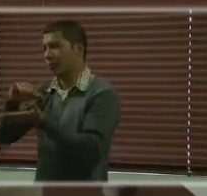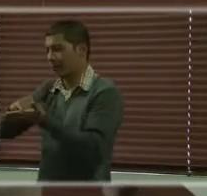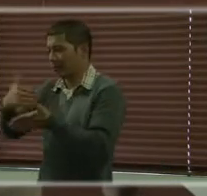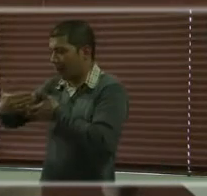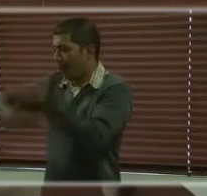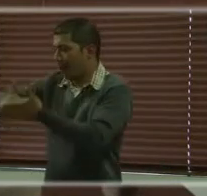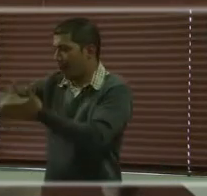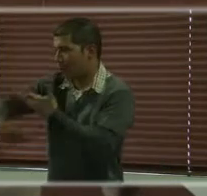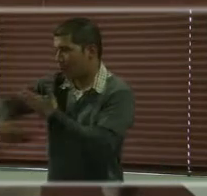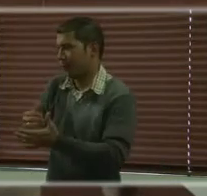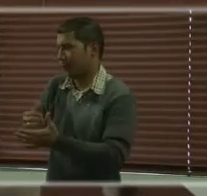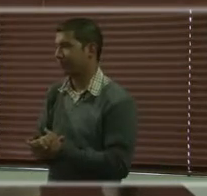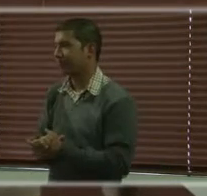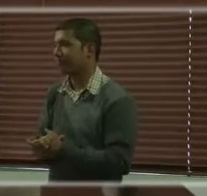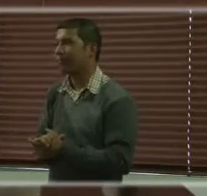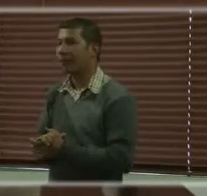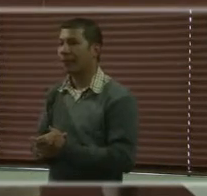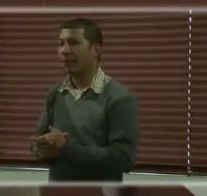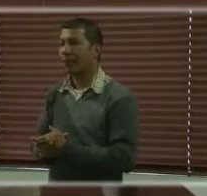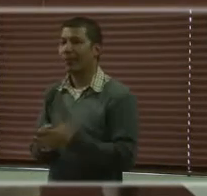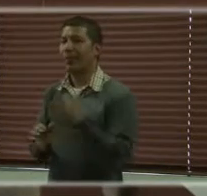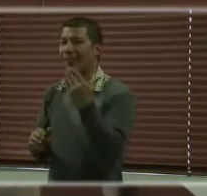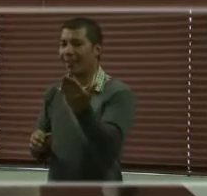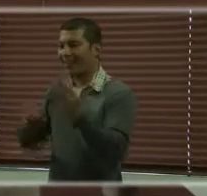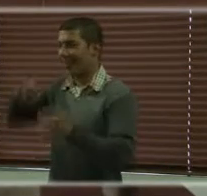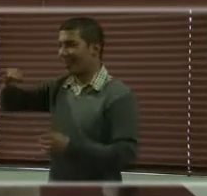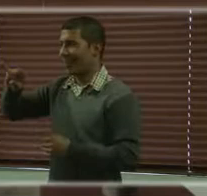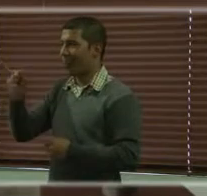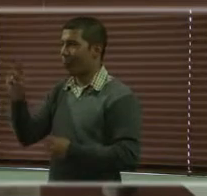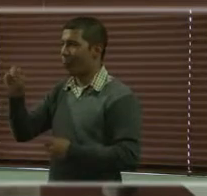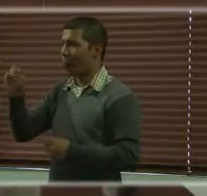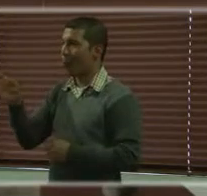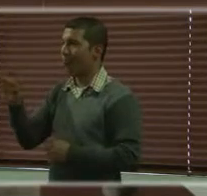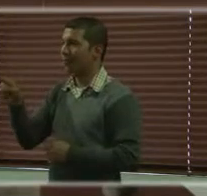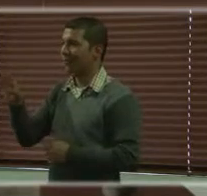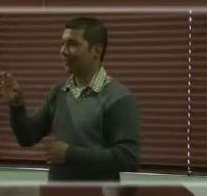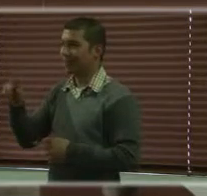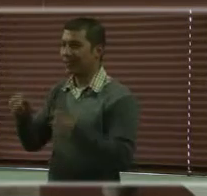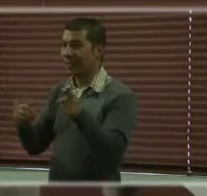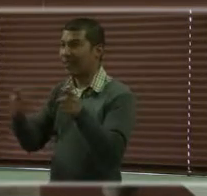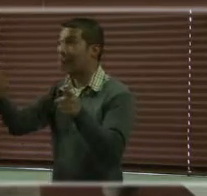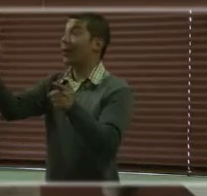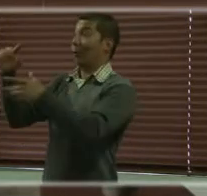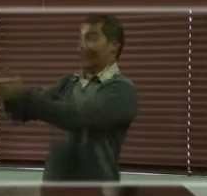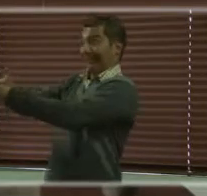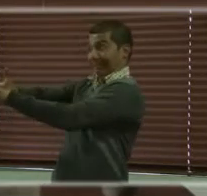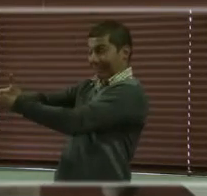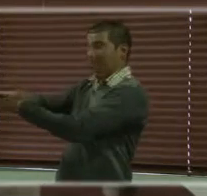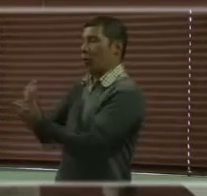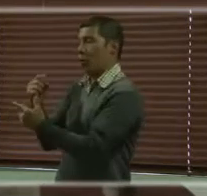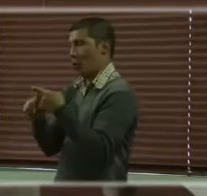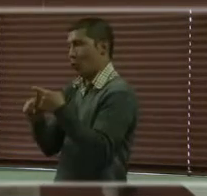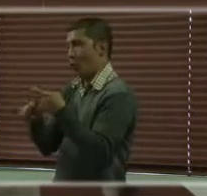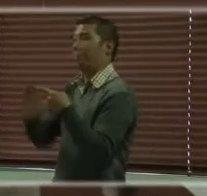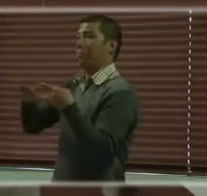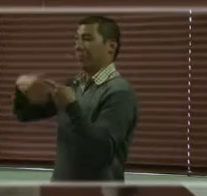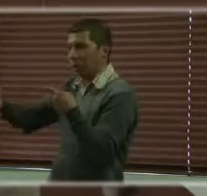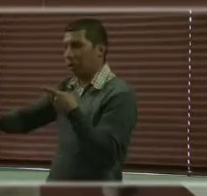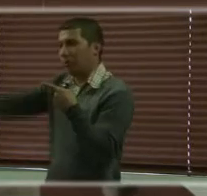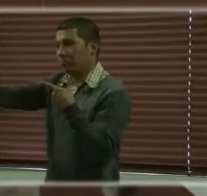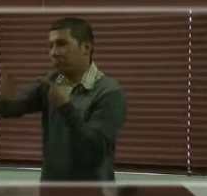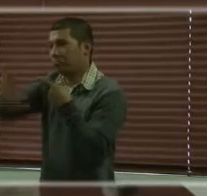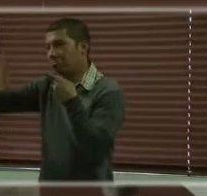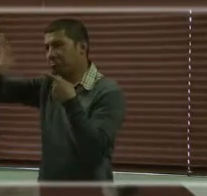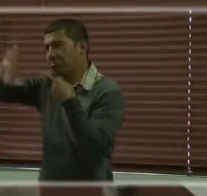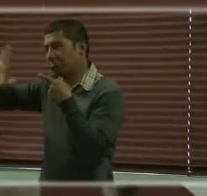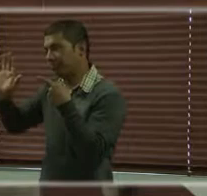ya tenemos una de Juan Sebastián que está en fila y hagan preguntas en línea también pueden hacerlo